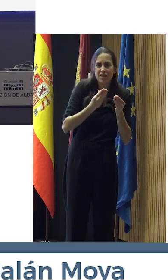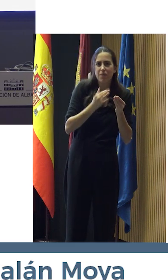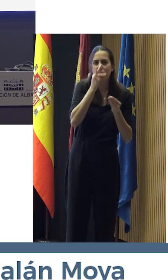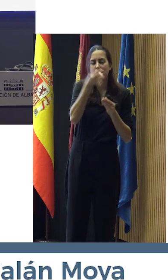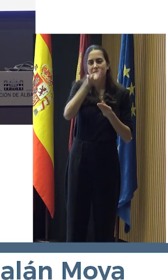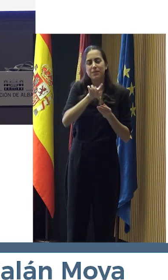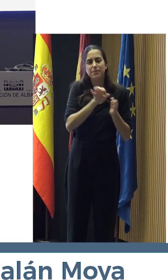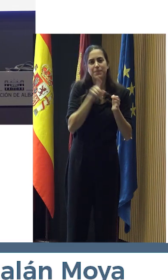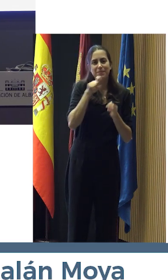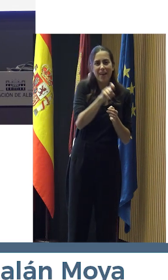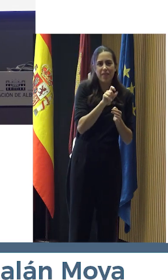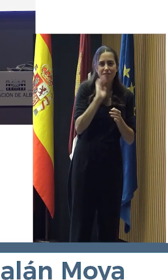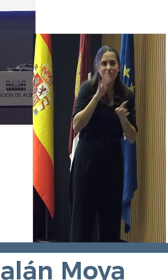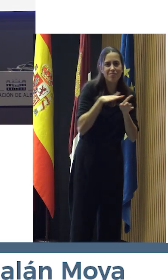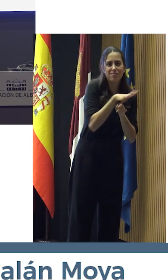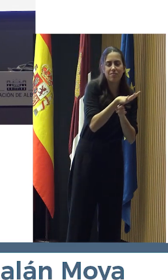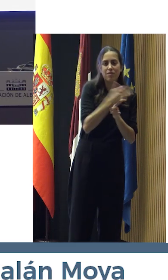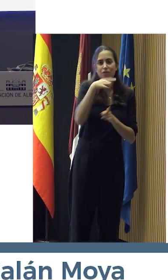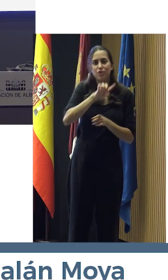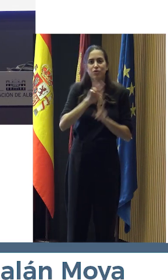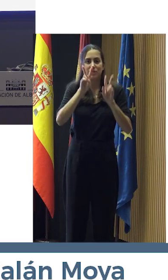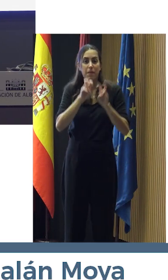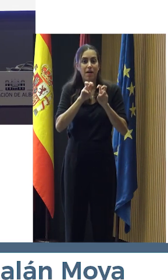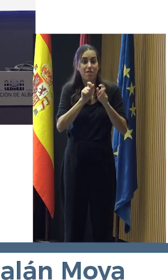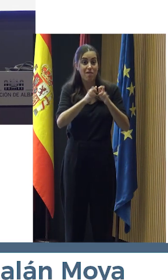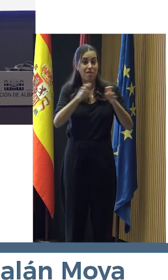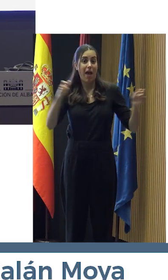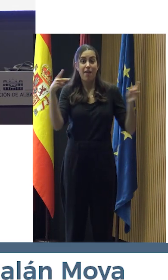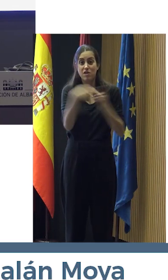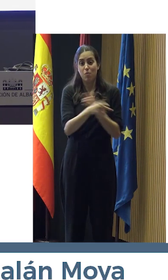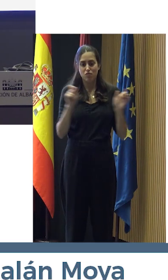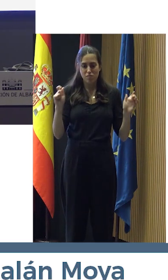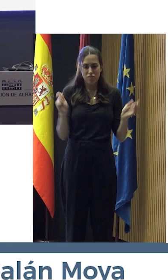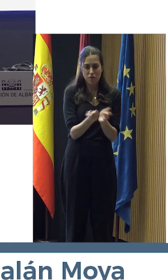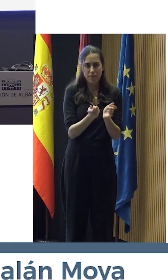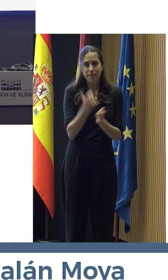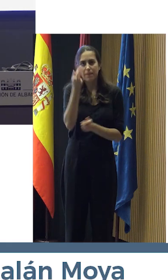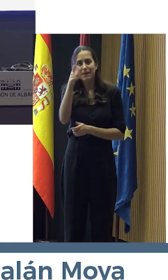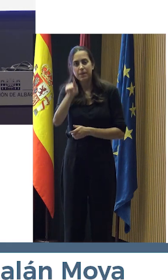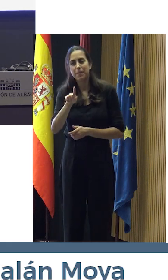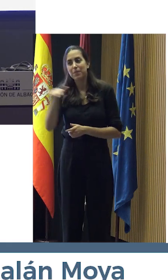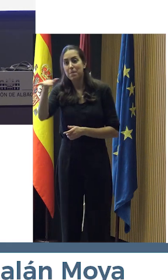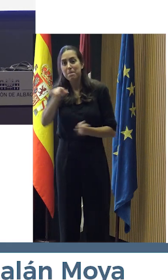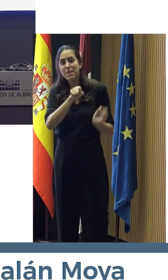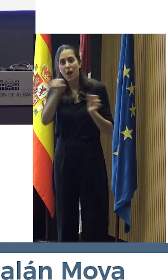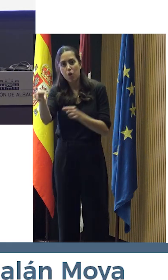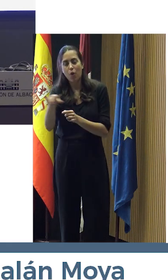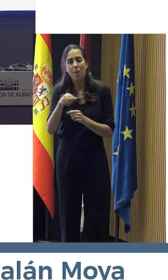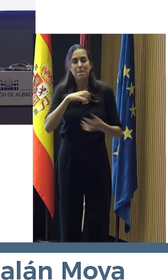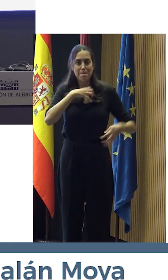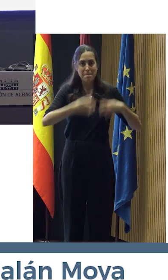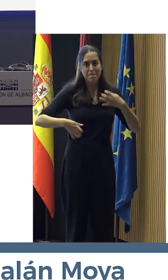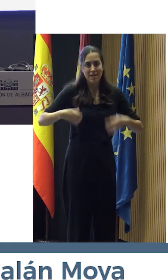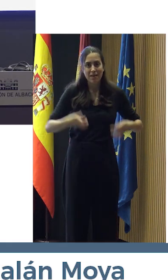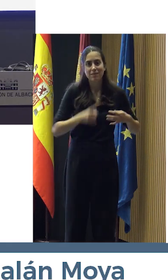tumorales, seremos capaces de bloquear la proliferación, el crecimiento celular, la migración, la metástasis y hacer también